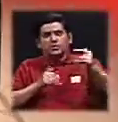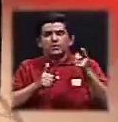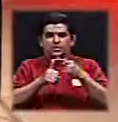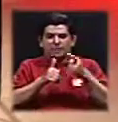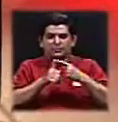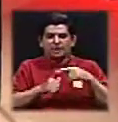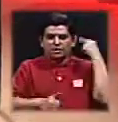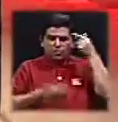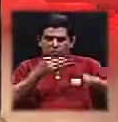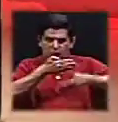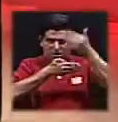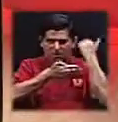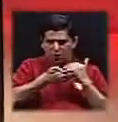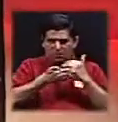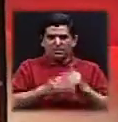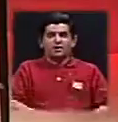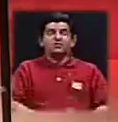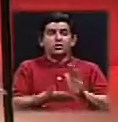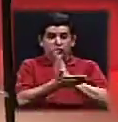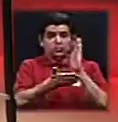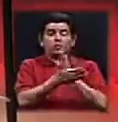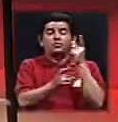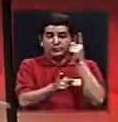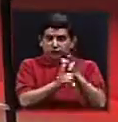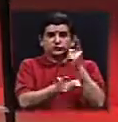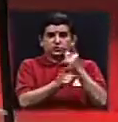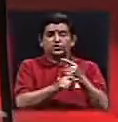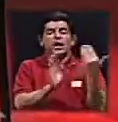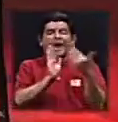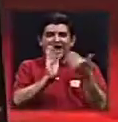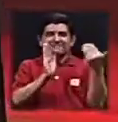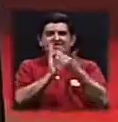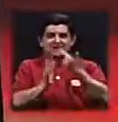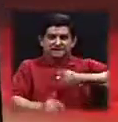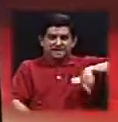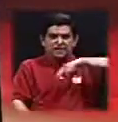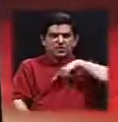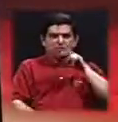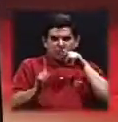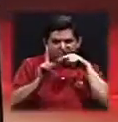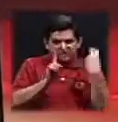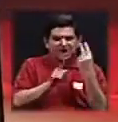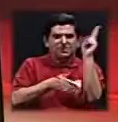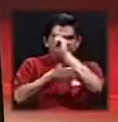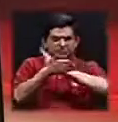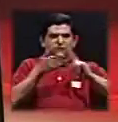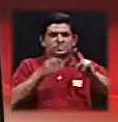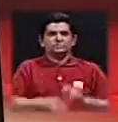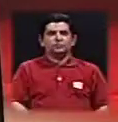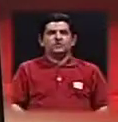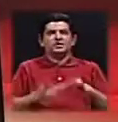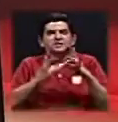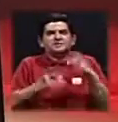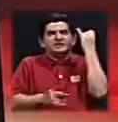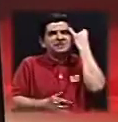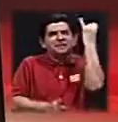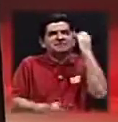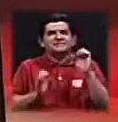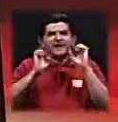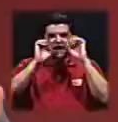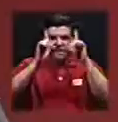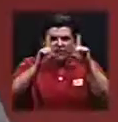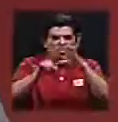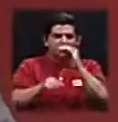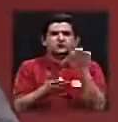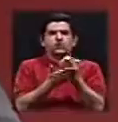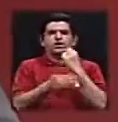administración anterior, habían documentos que efectivamente lesionaban nuestra visión de universidad, sobre todo en la concepción de educación y la concepción